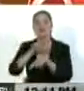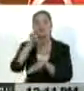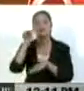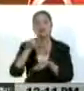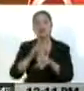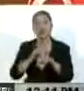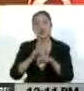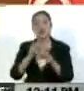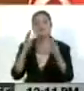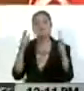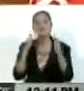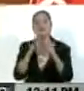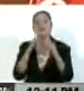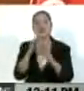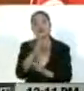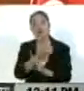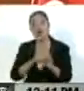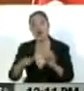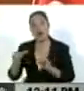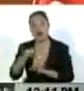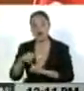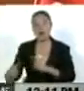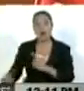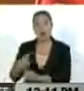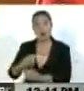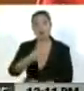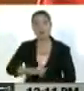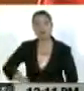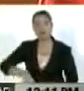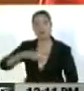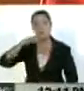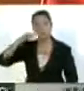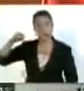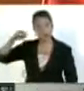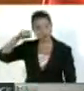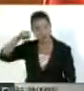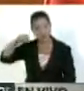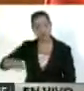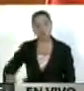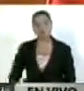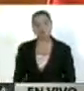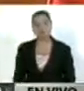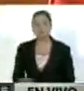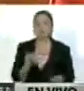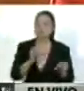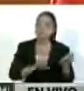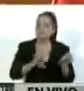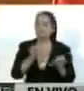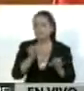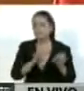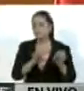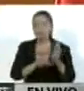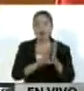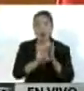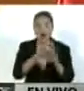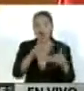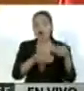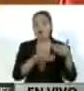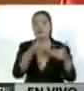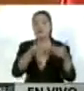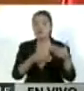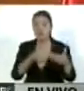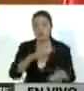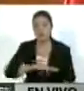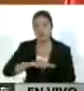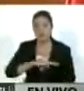Vivienda y Hábitat, por orden de nuestro presidente Nicolás Maduro Moro, revisando los avances de la Gran Misión